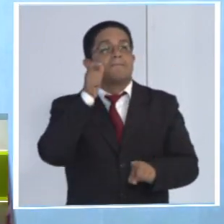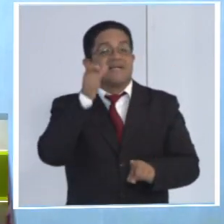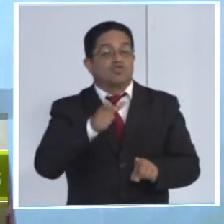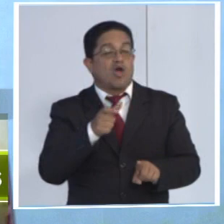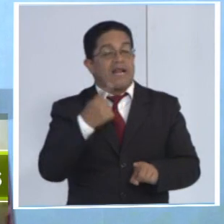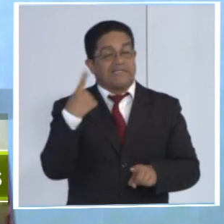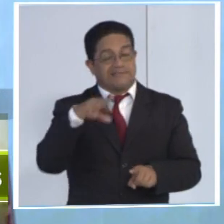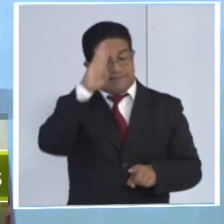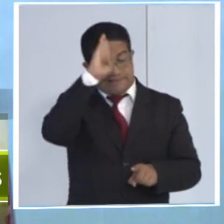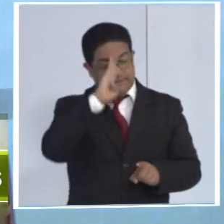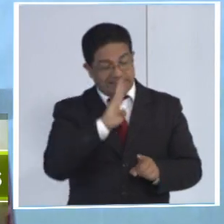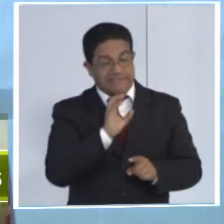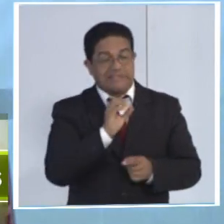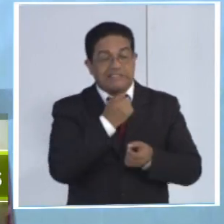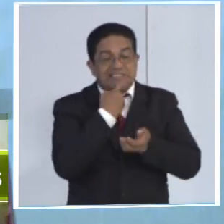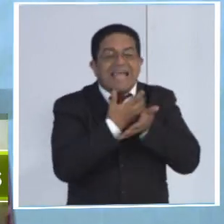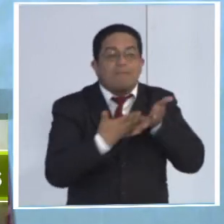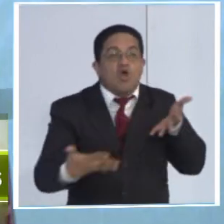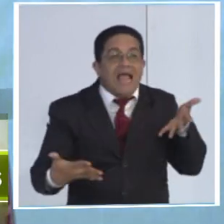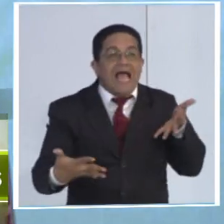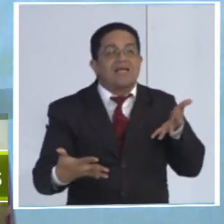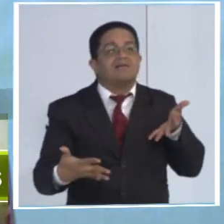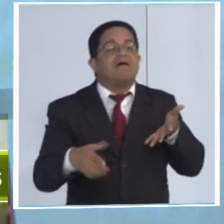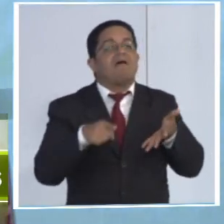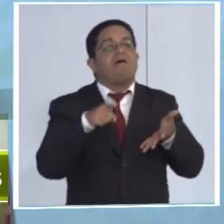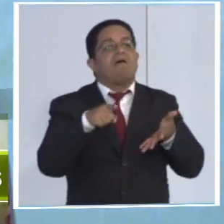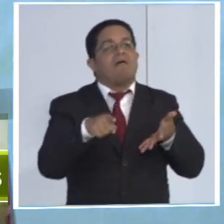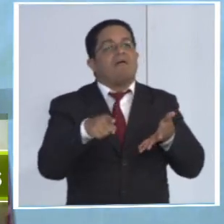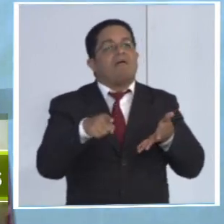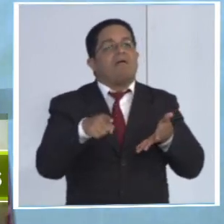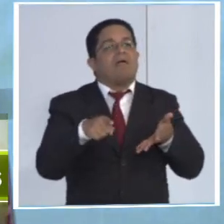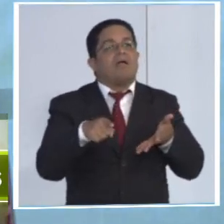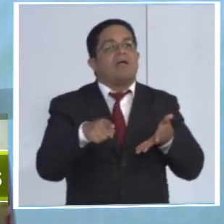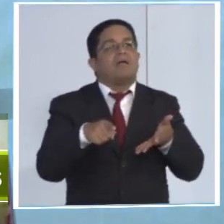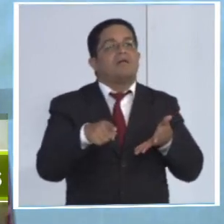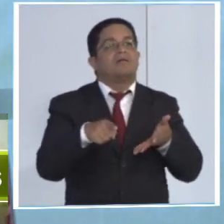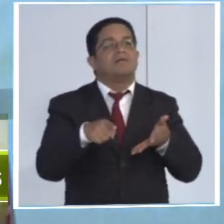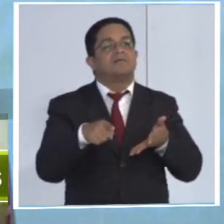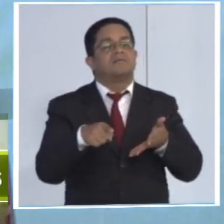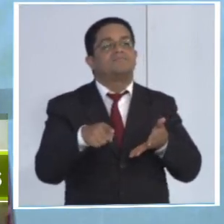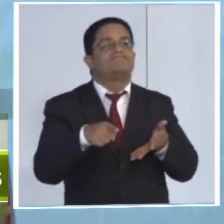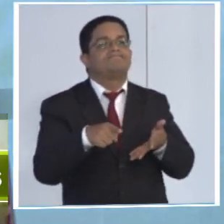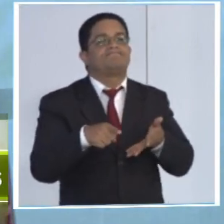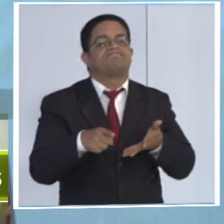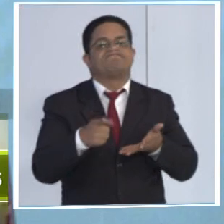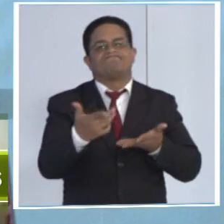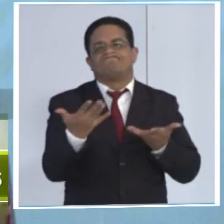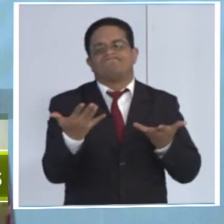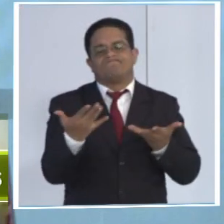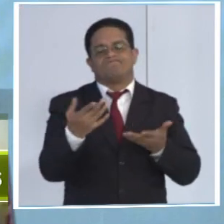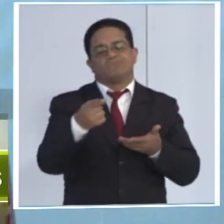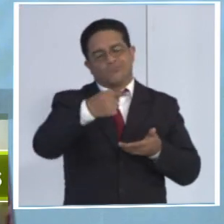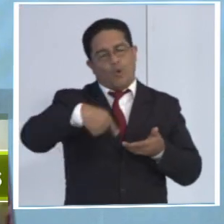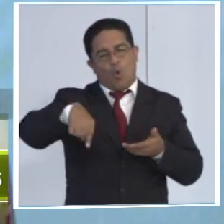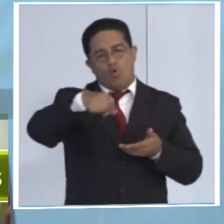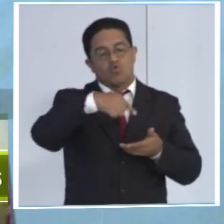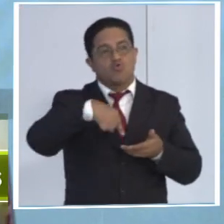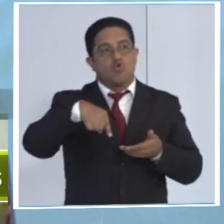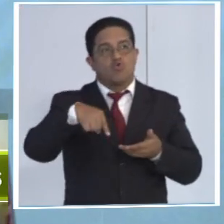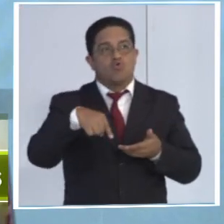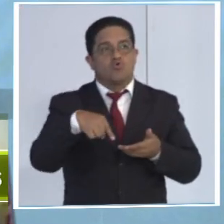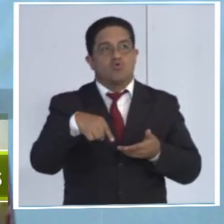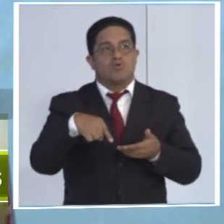hemorrágica, que la clínica es más aparatosa, disminuye el nivel de escala de Glasgow. El Glasgow es una clasificación neurológica al cual nosotros